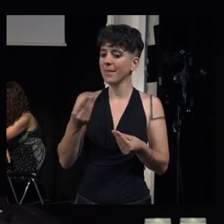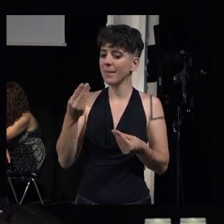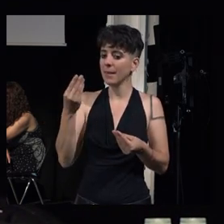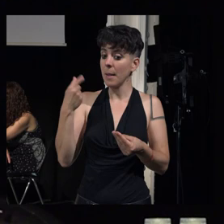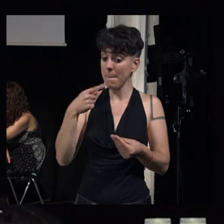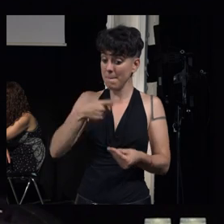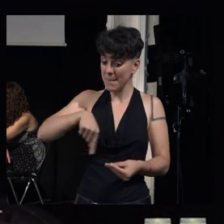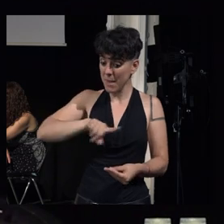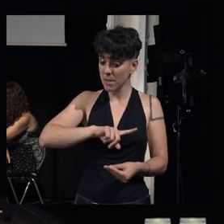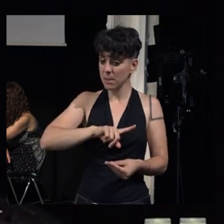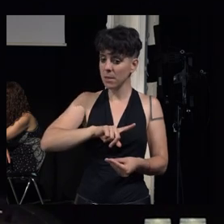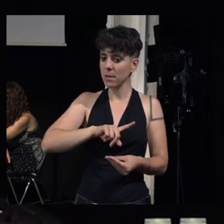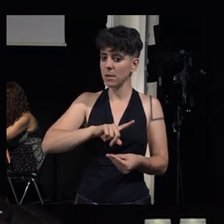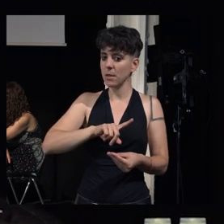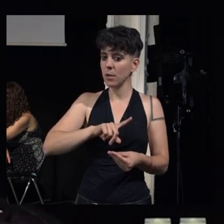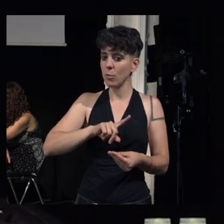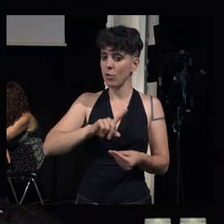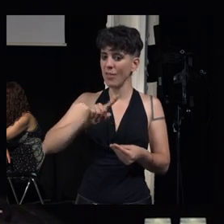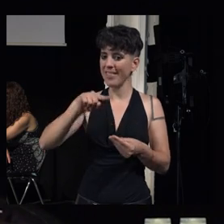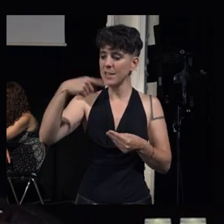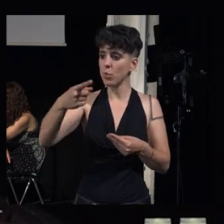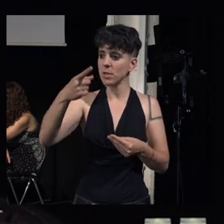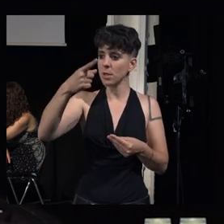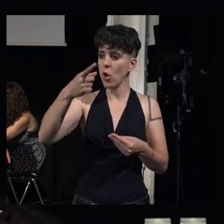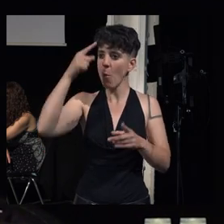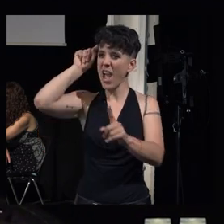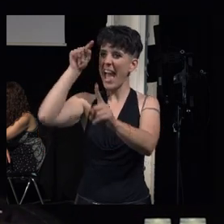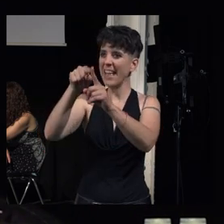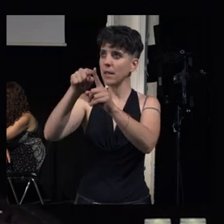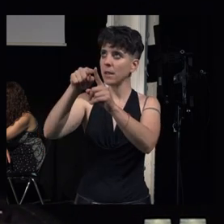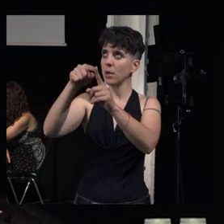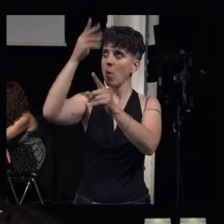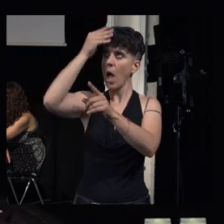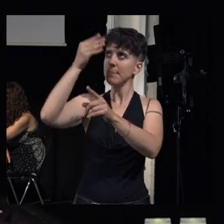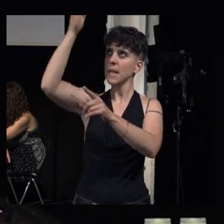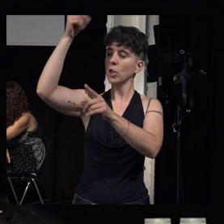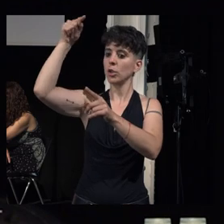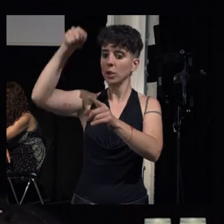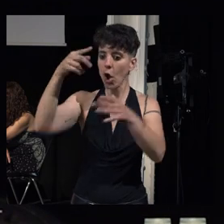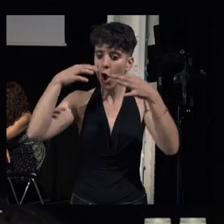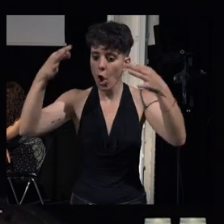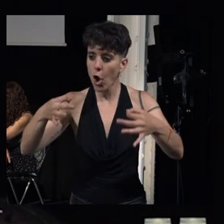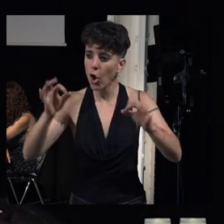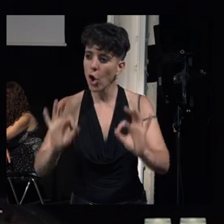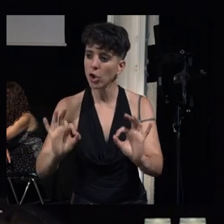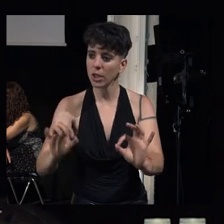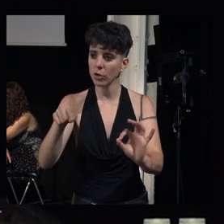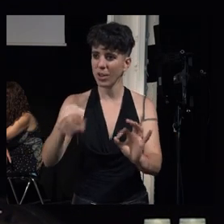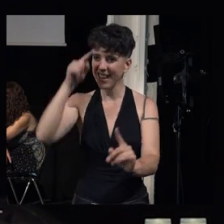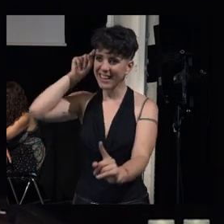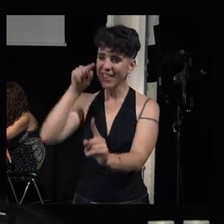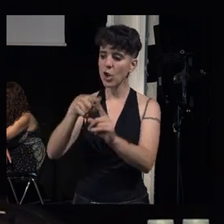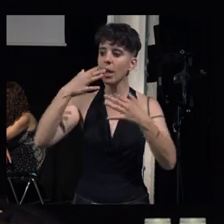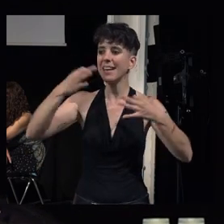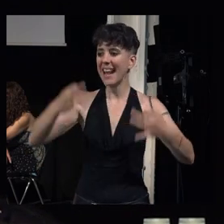capaces de concretar esa intención. Pero sí sé que hay una intención que es real y que está ahí, que